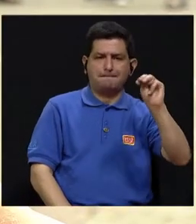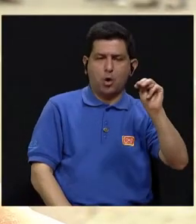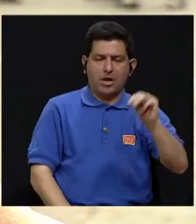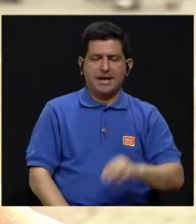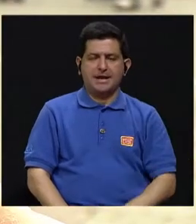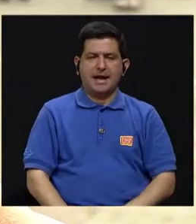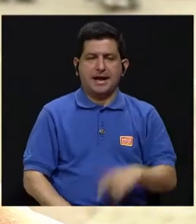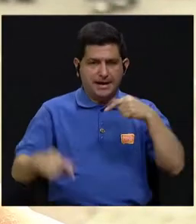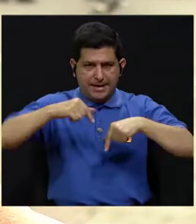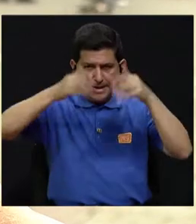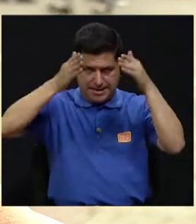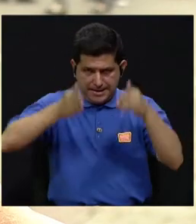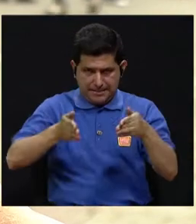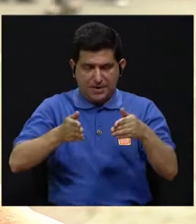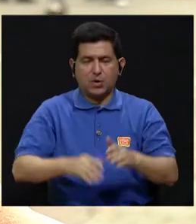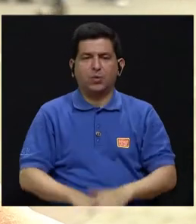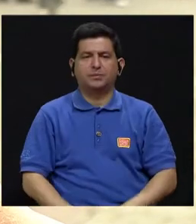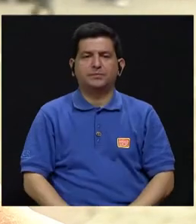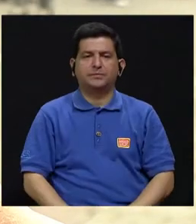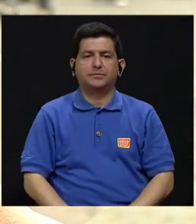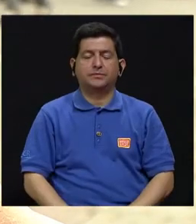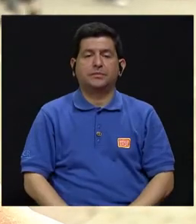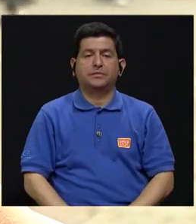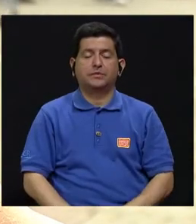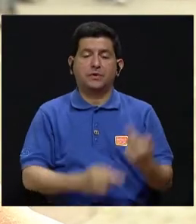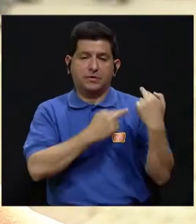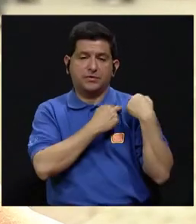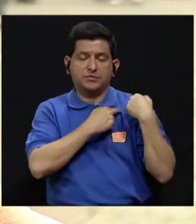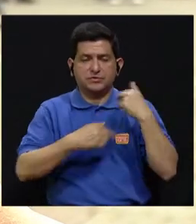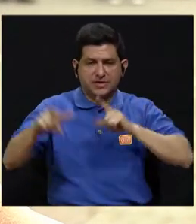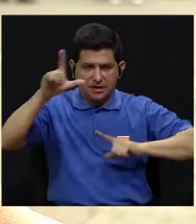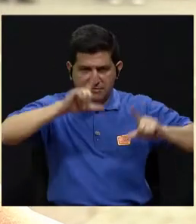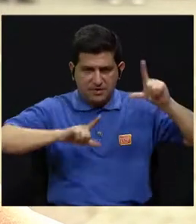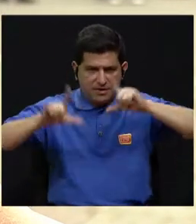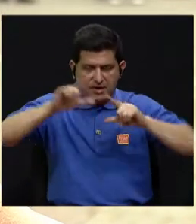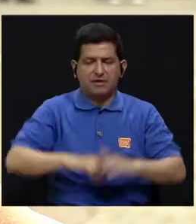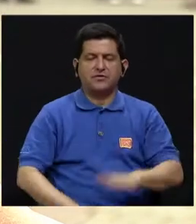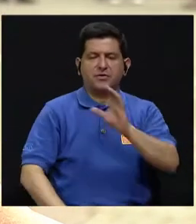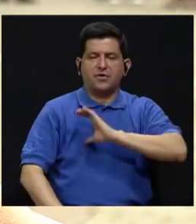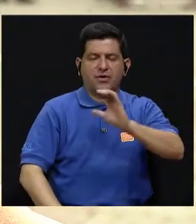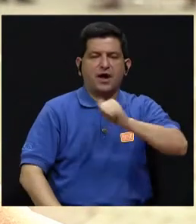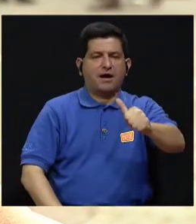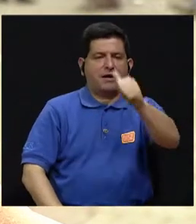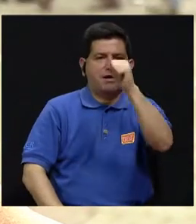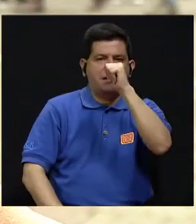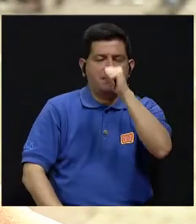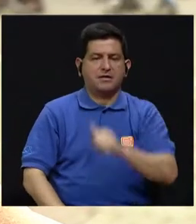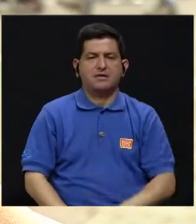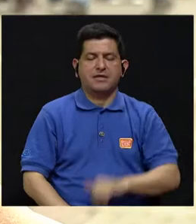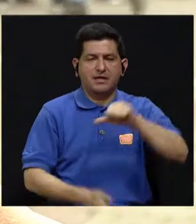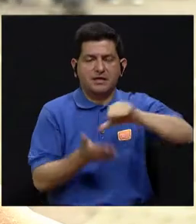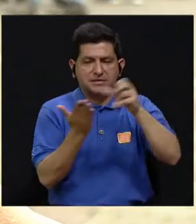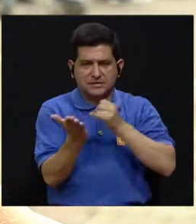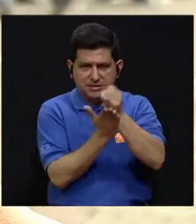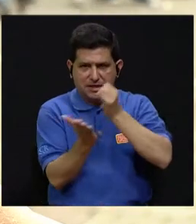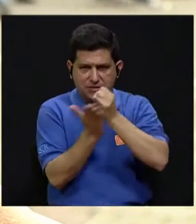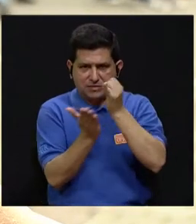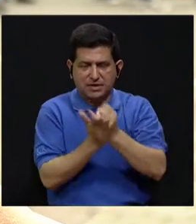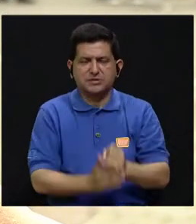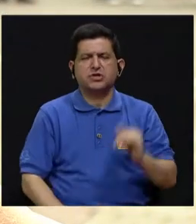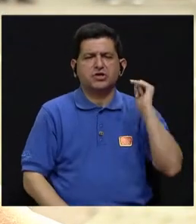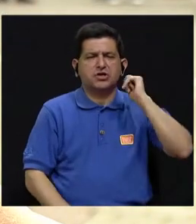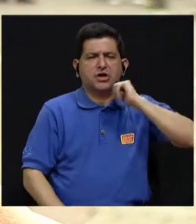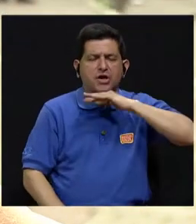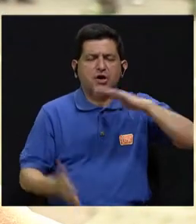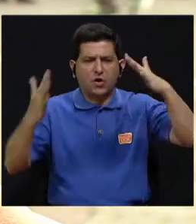Molina, él es químico, además es el encargado del laboratorio de calidad de aguas del Centro de Investigación